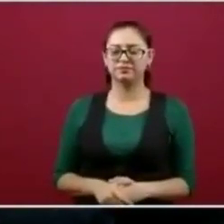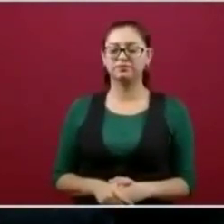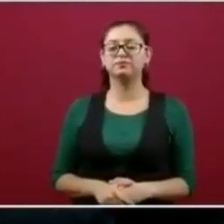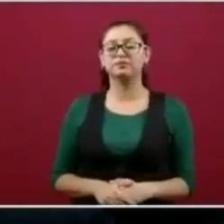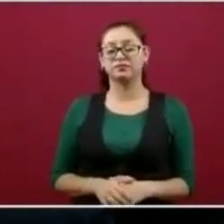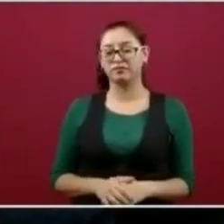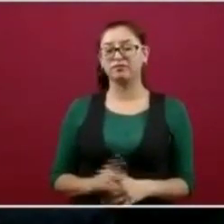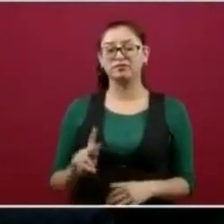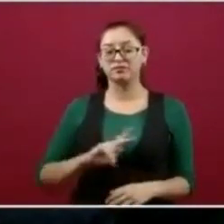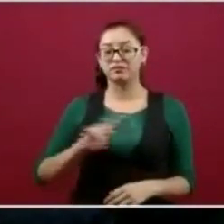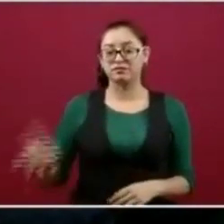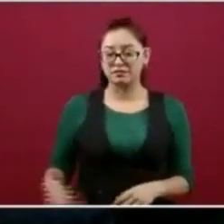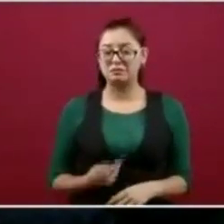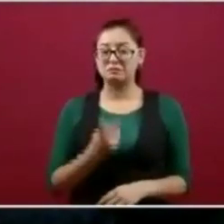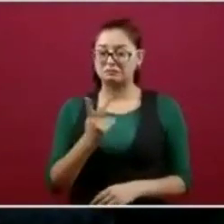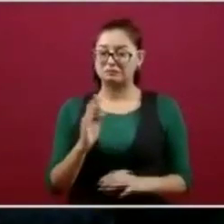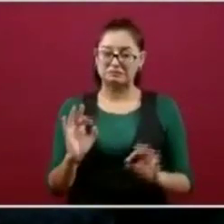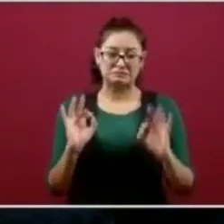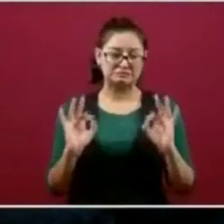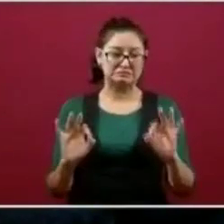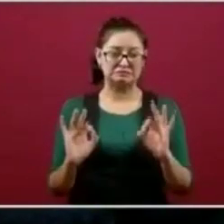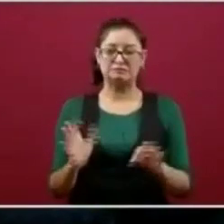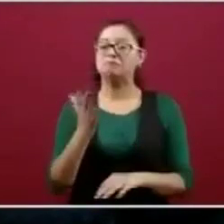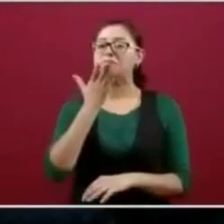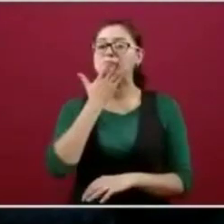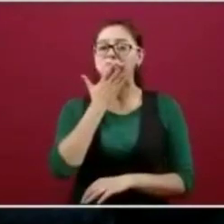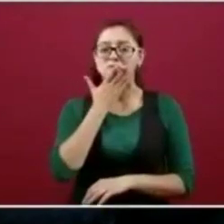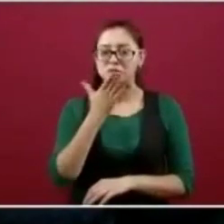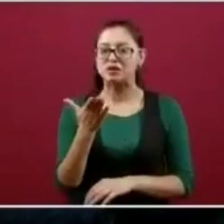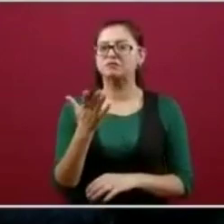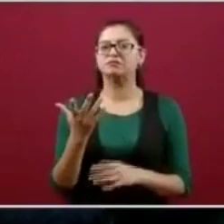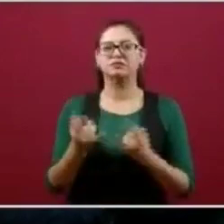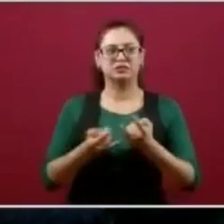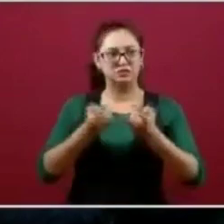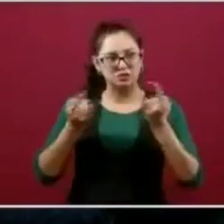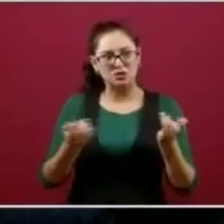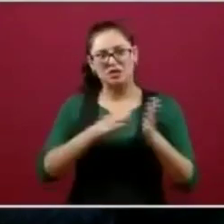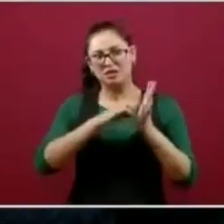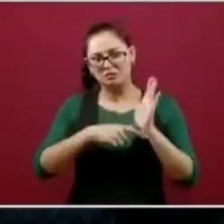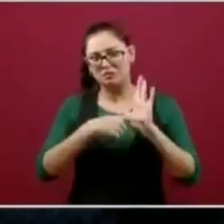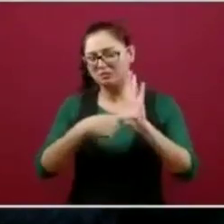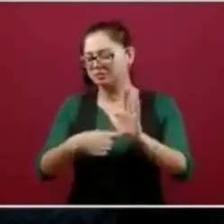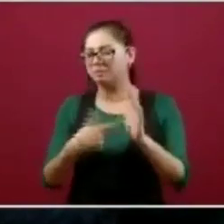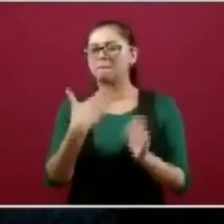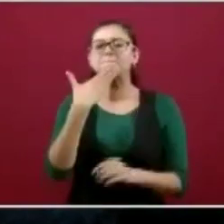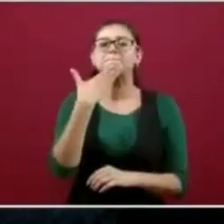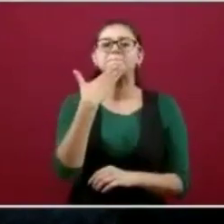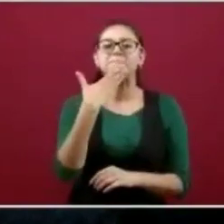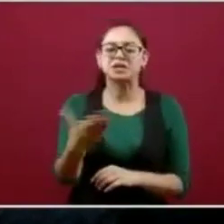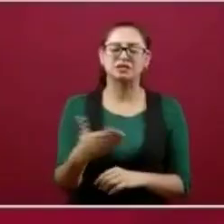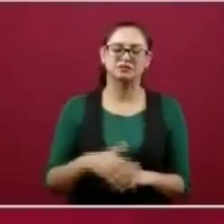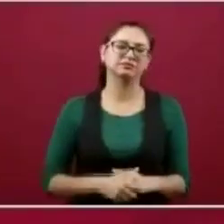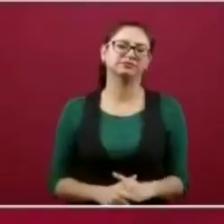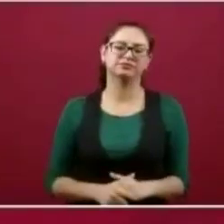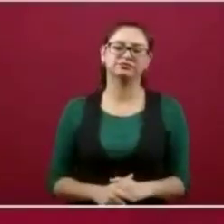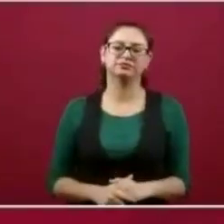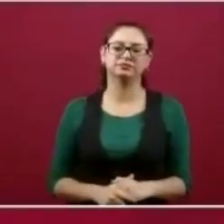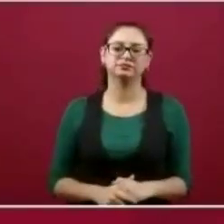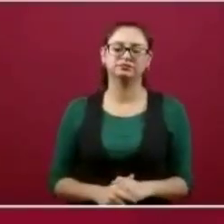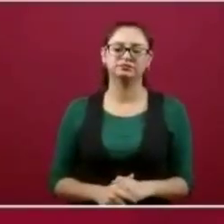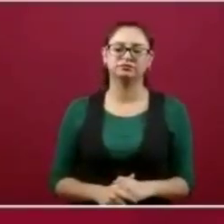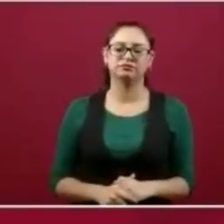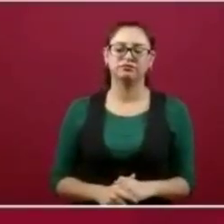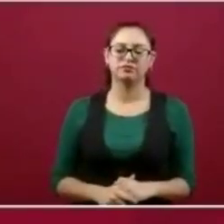pregunta y es un buen ejemplo. El gobierno